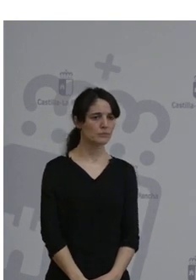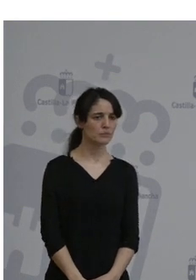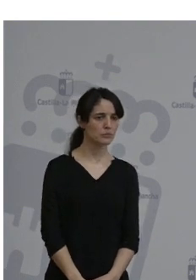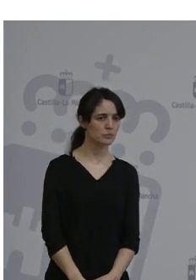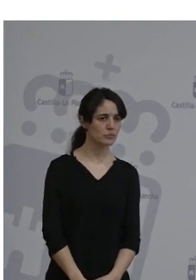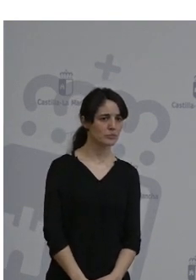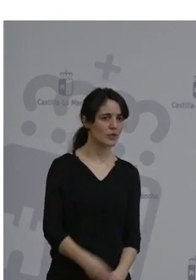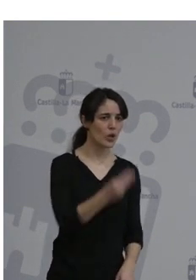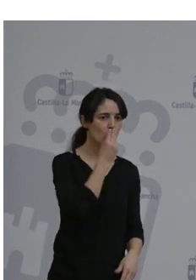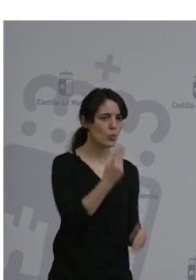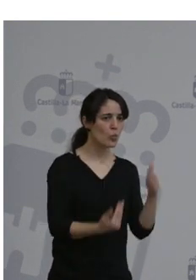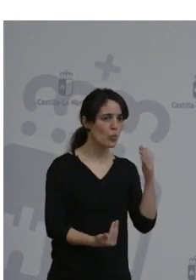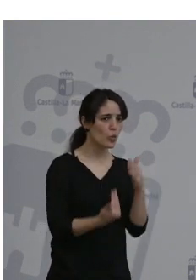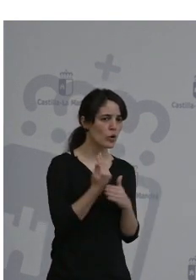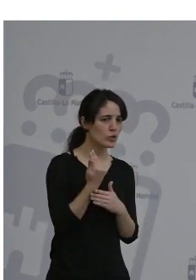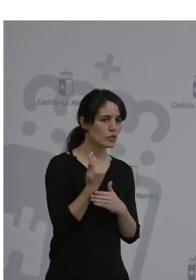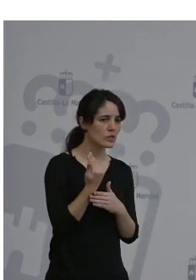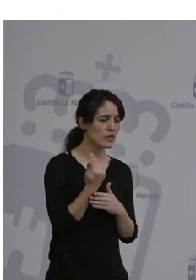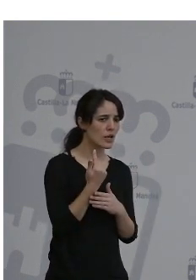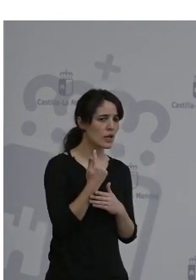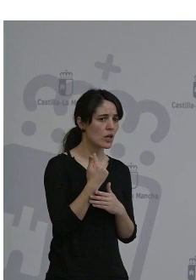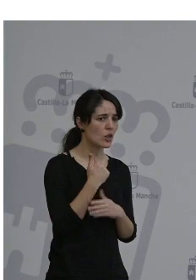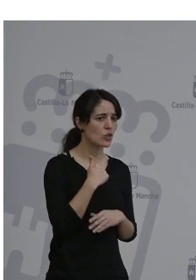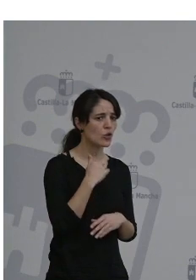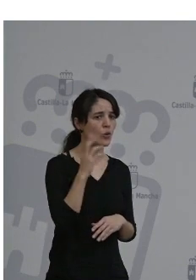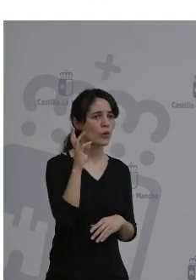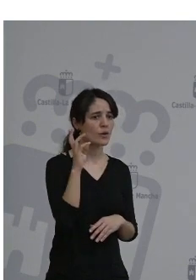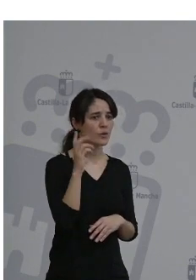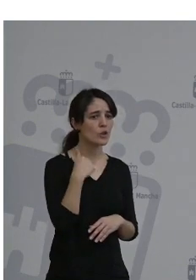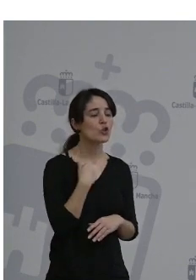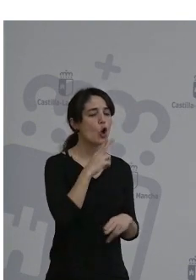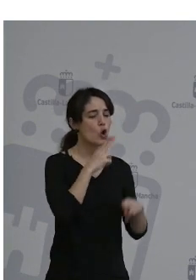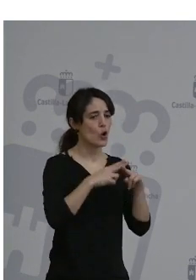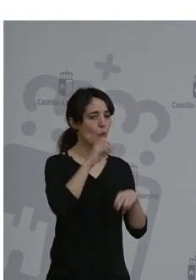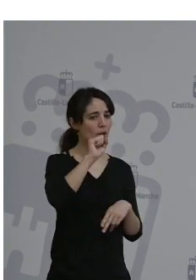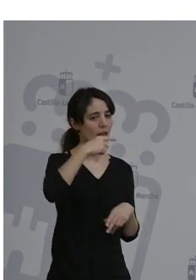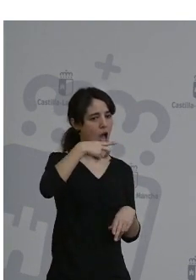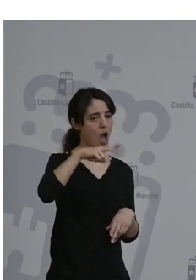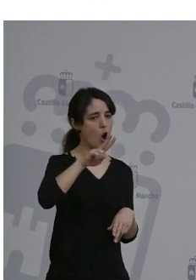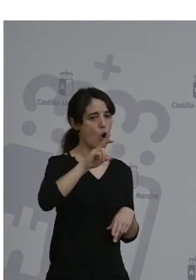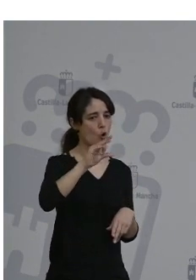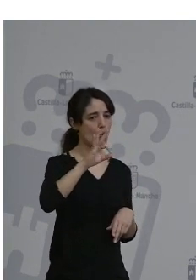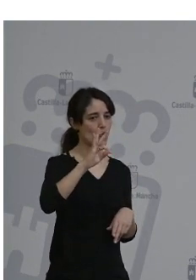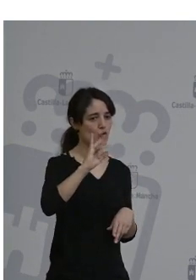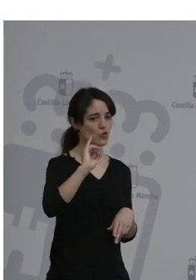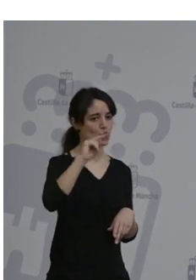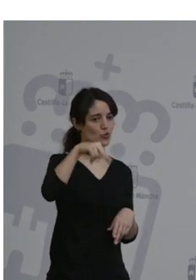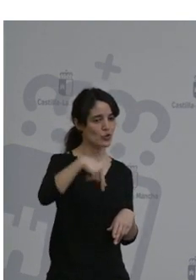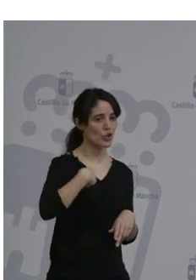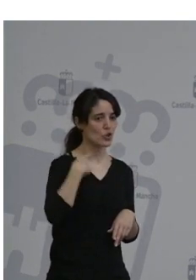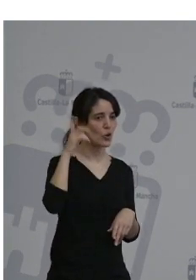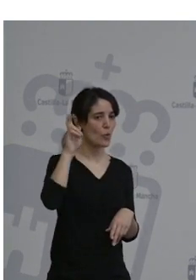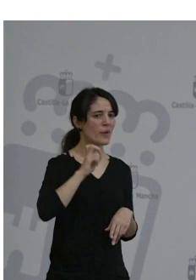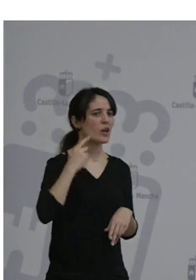Buenos días. Yo soy Agustín, vengo de Atandi, de una